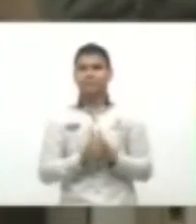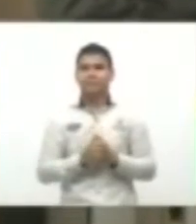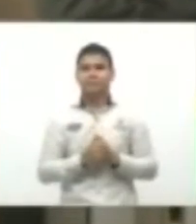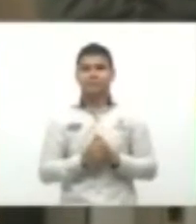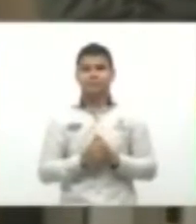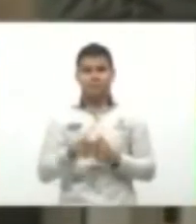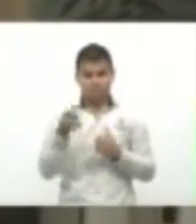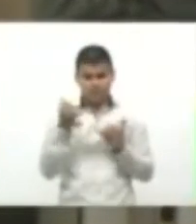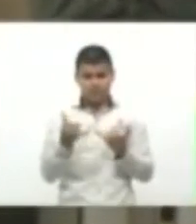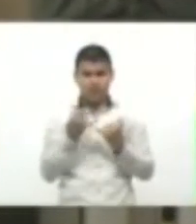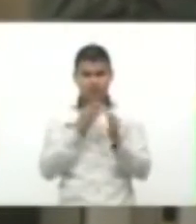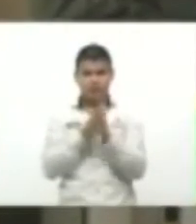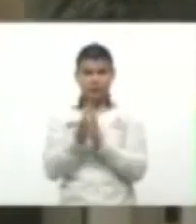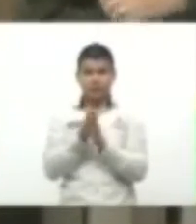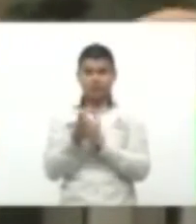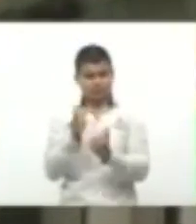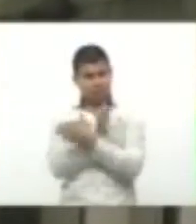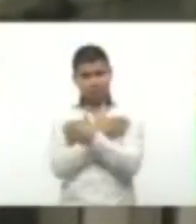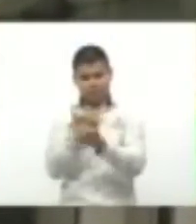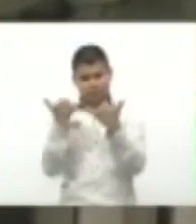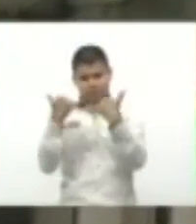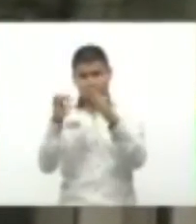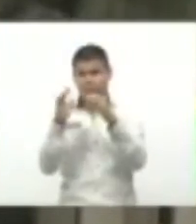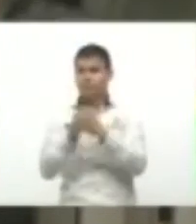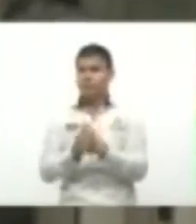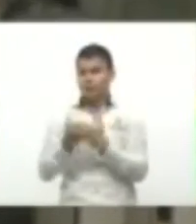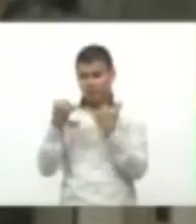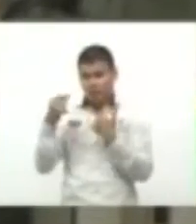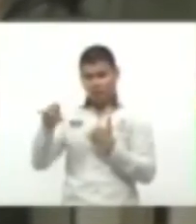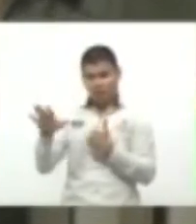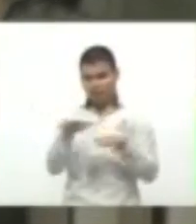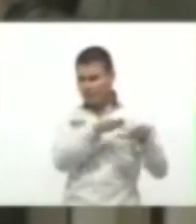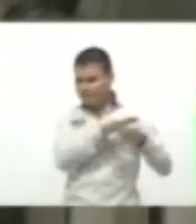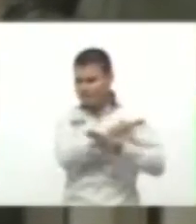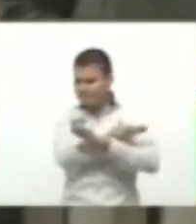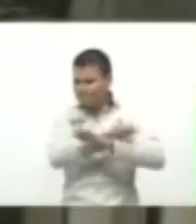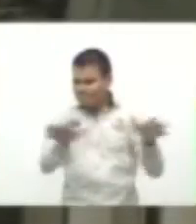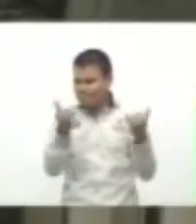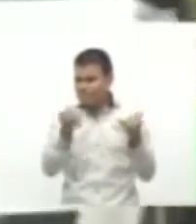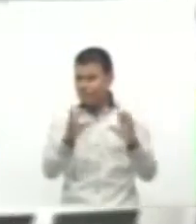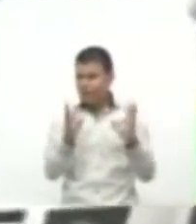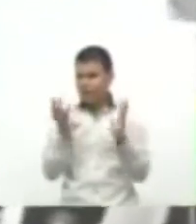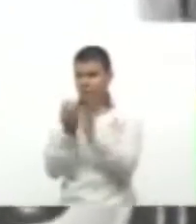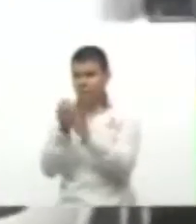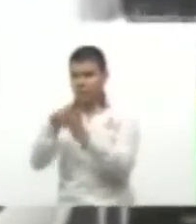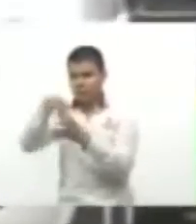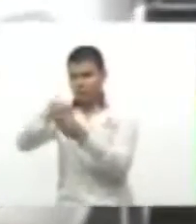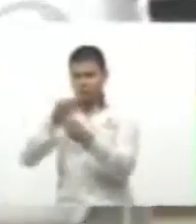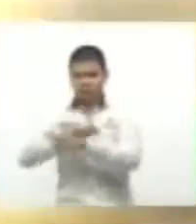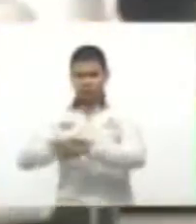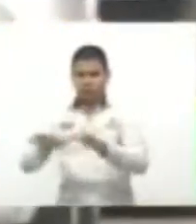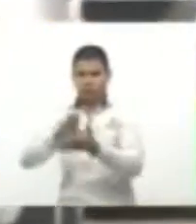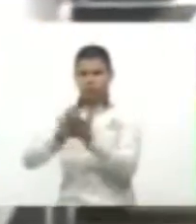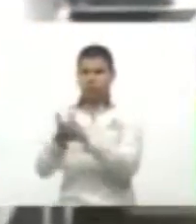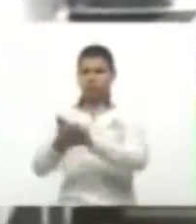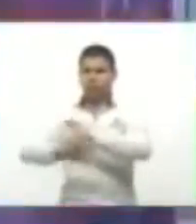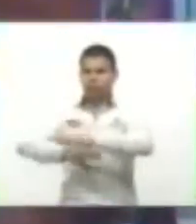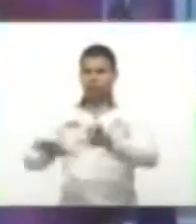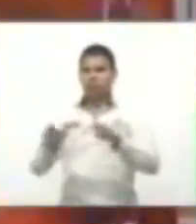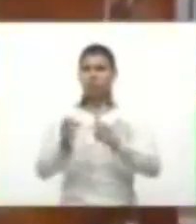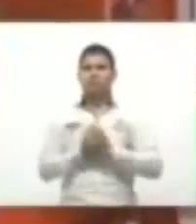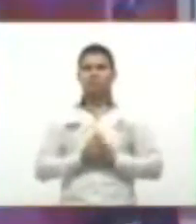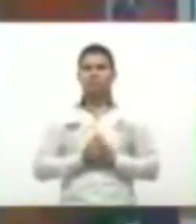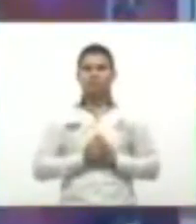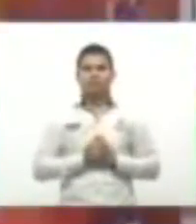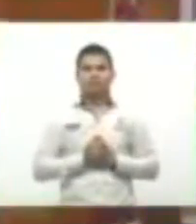funcionario celebró la medida, confirmando la reducción en un 50% en la ola de homicidios y hechos delictivos registrados en Barranquilla y su